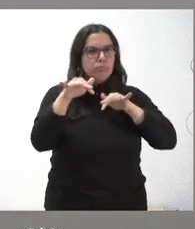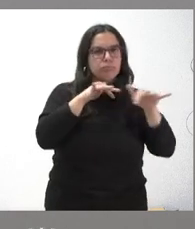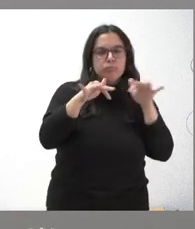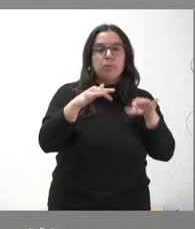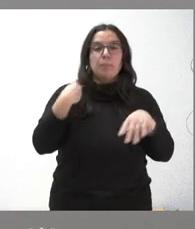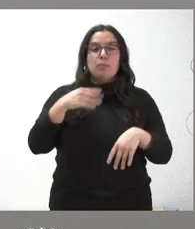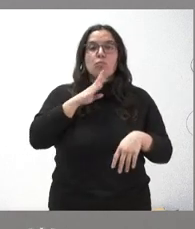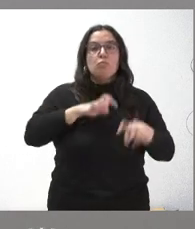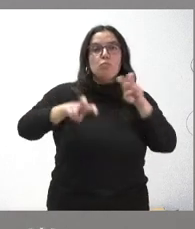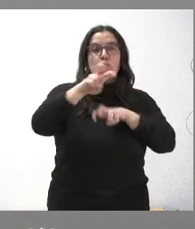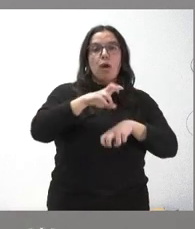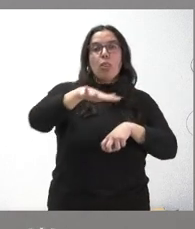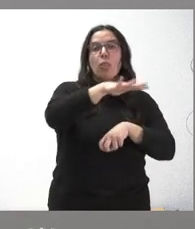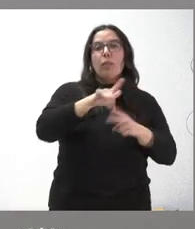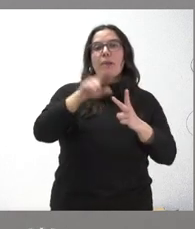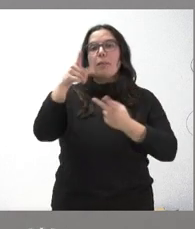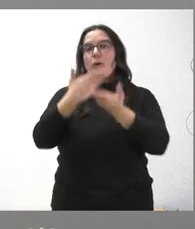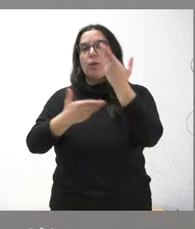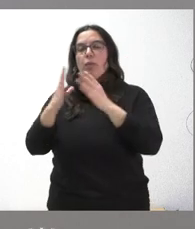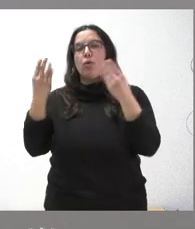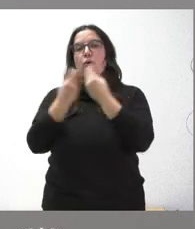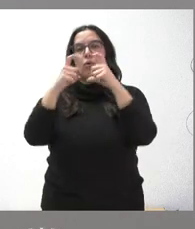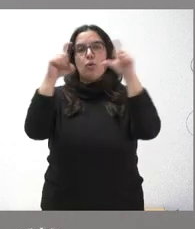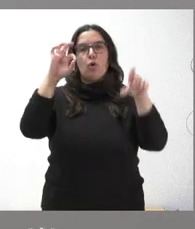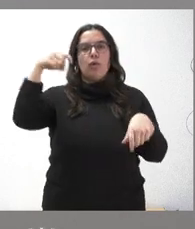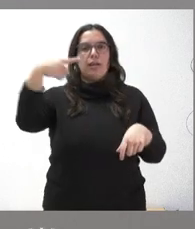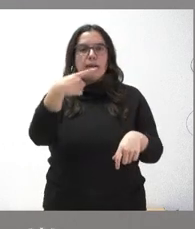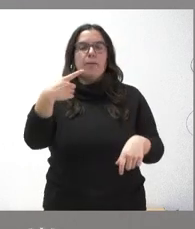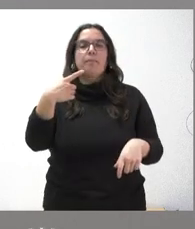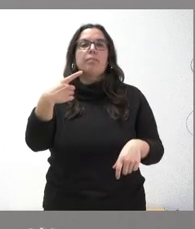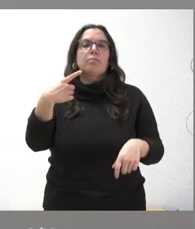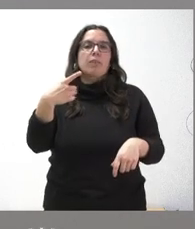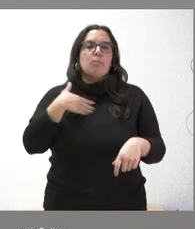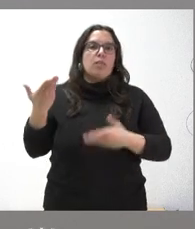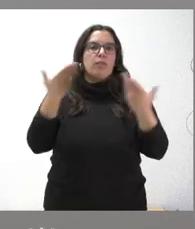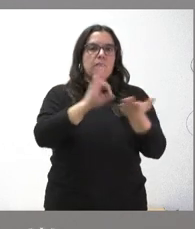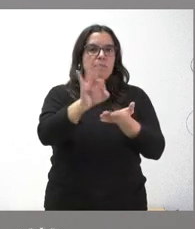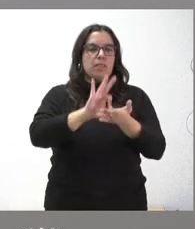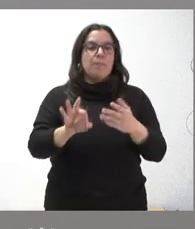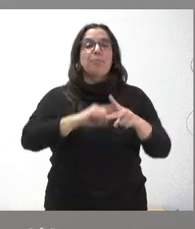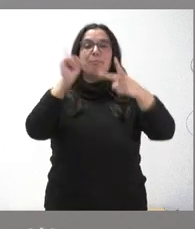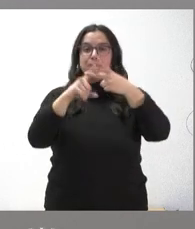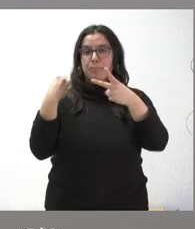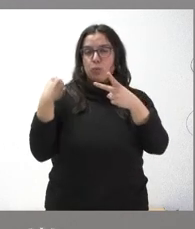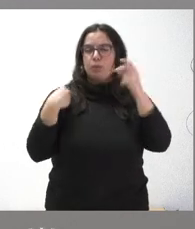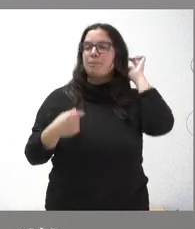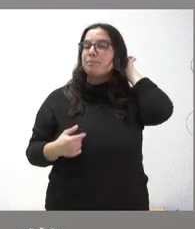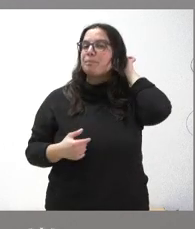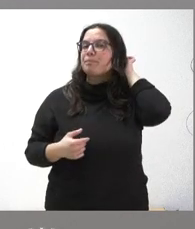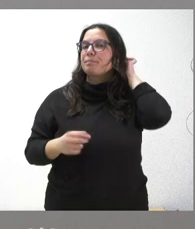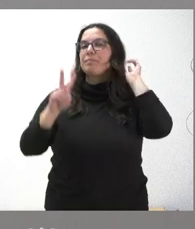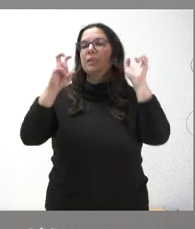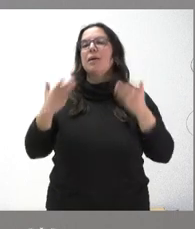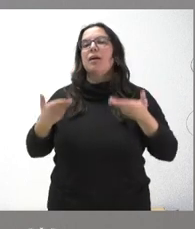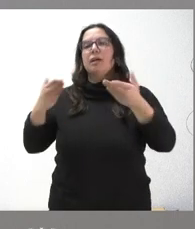ubicación como de la colaboración con la entidad se lucro que pueda prestar el servicio y la segunda de las cuestiones las ayudas a la